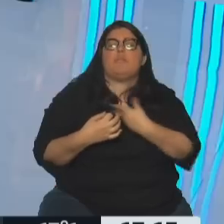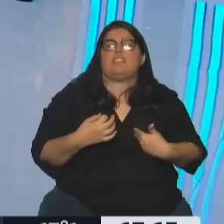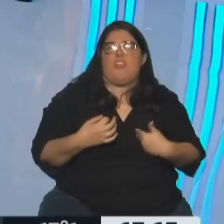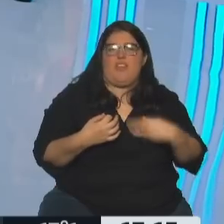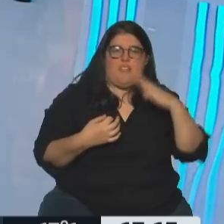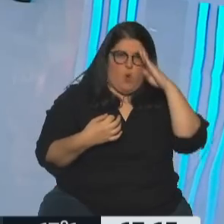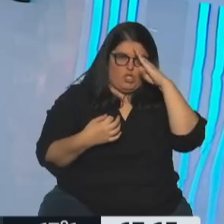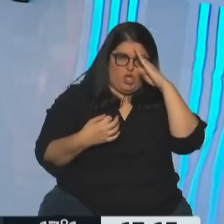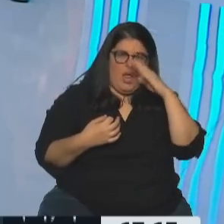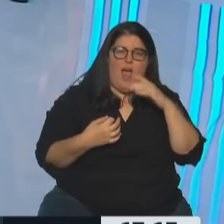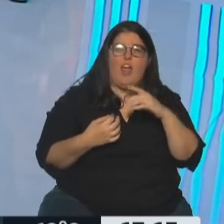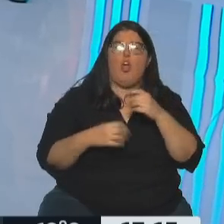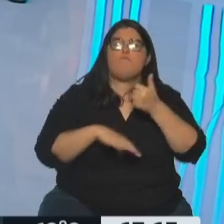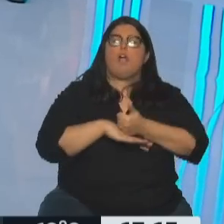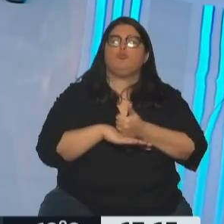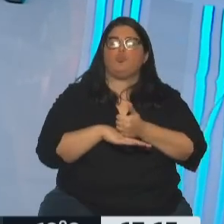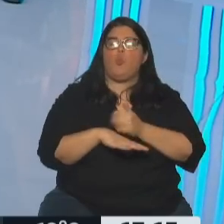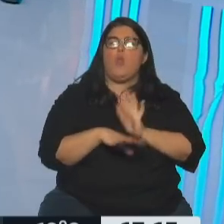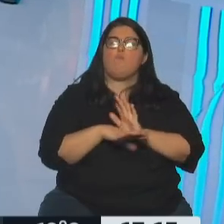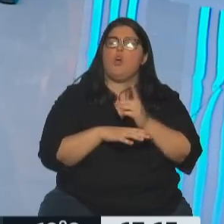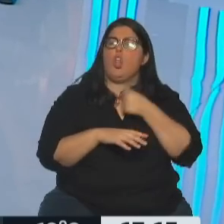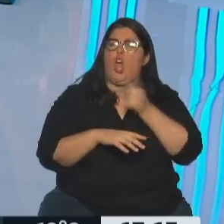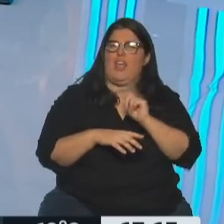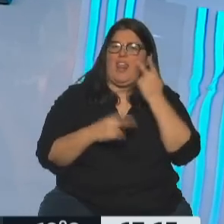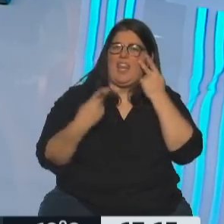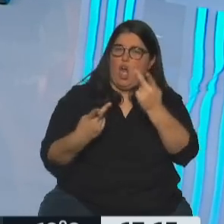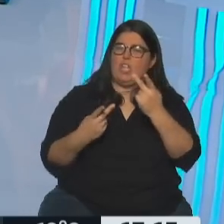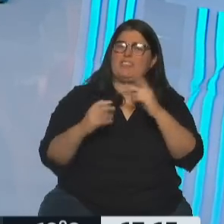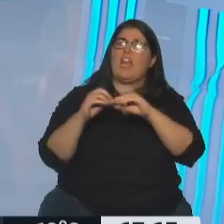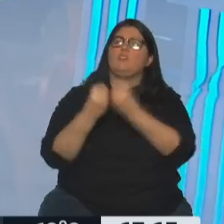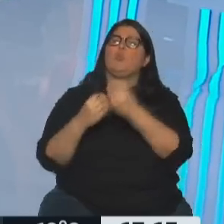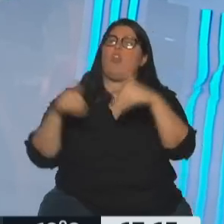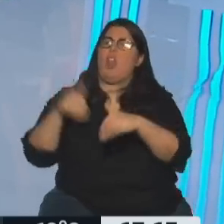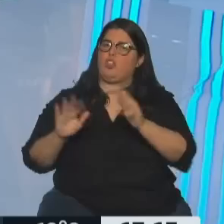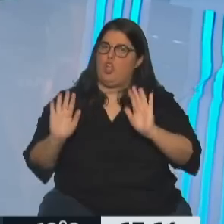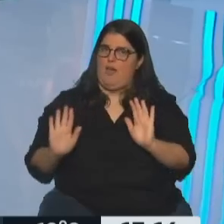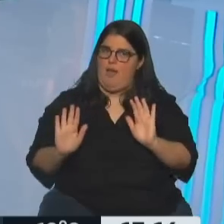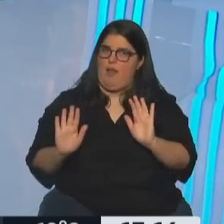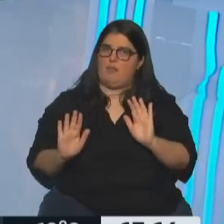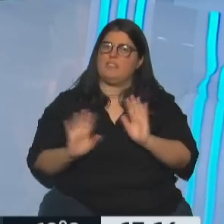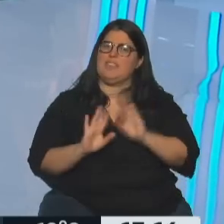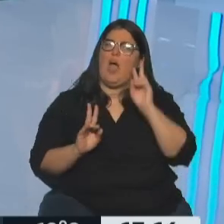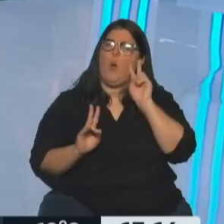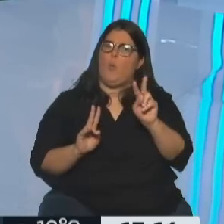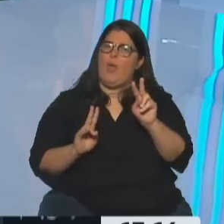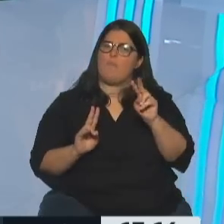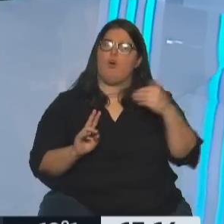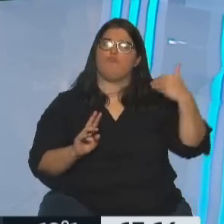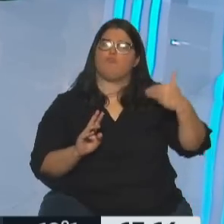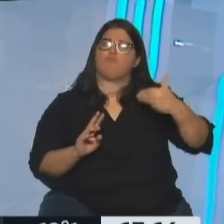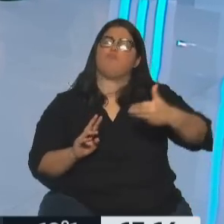gobierno de Bolsonaro, en torno a la posibilidad de un no reconocimiento de los resultados electorales. Exacto. Venimos viendo las tensiones con el Supremo